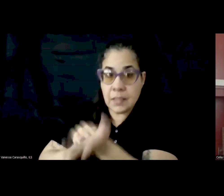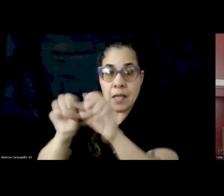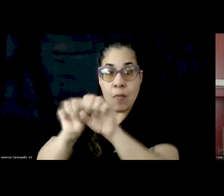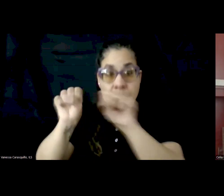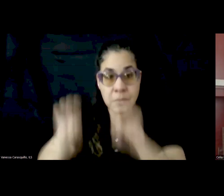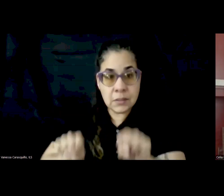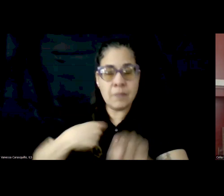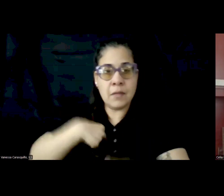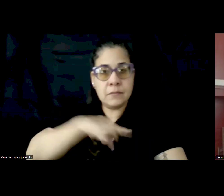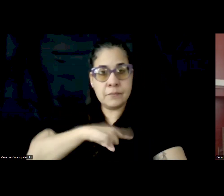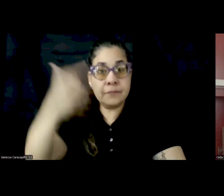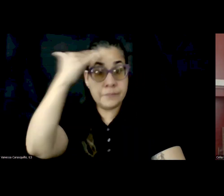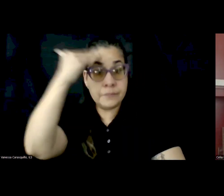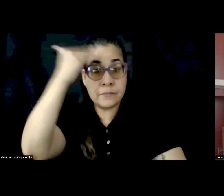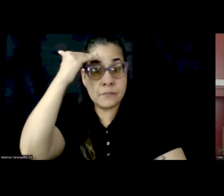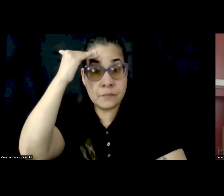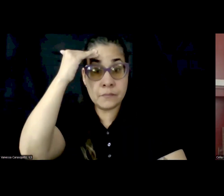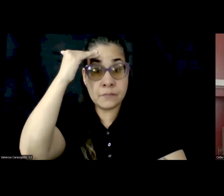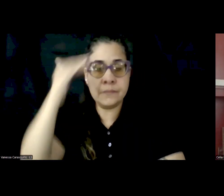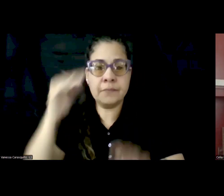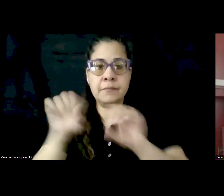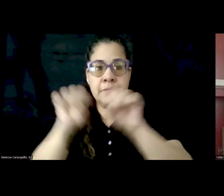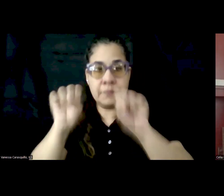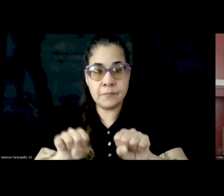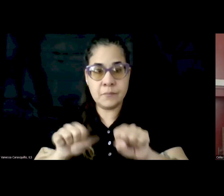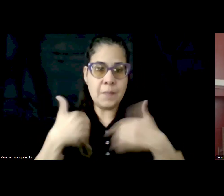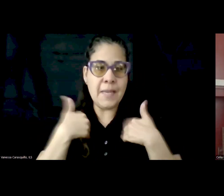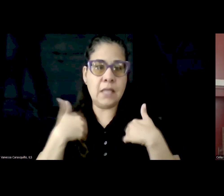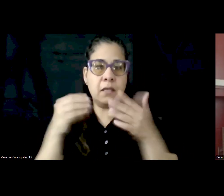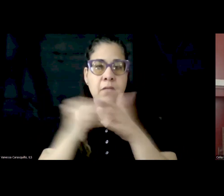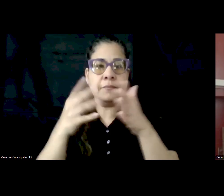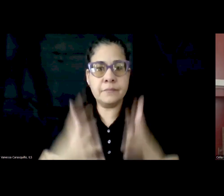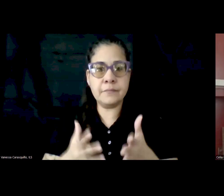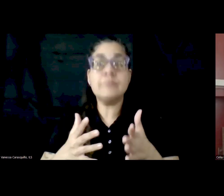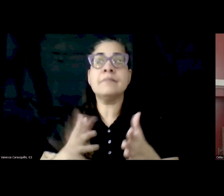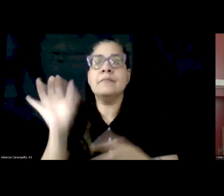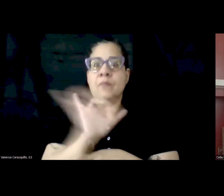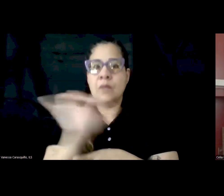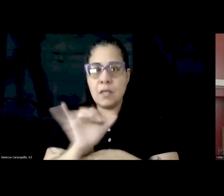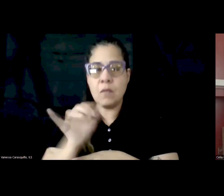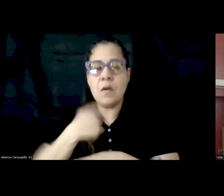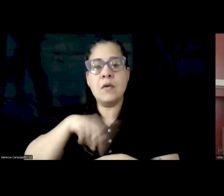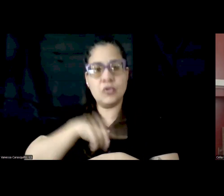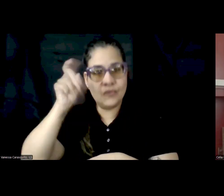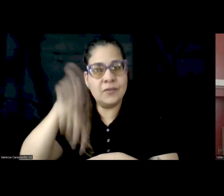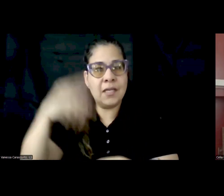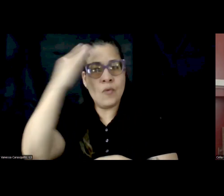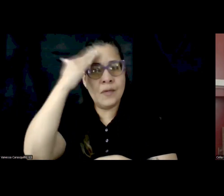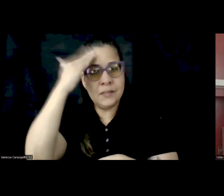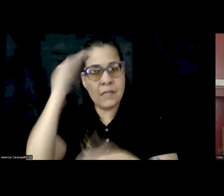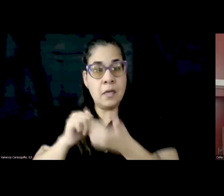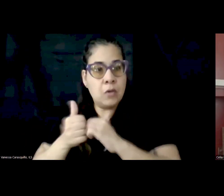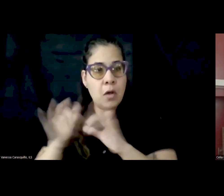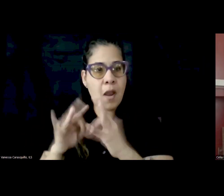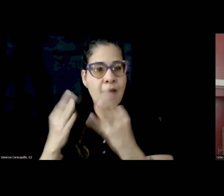conocemos las enfermedades y las condiciones por sistema que tiene el estudiante, pues debemos conocer la estructura familiar y social en que se